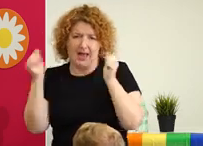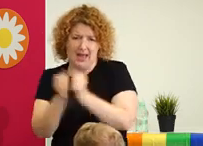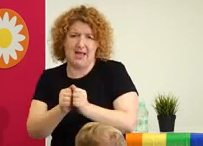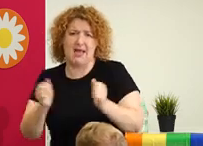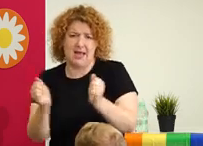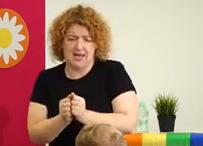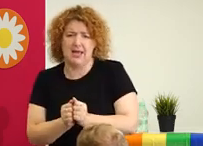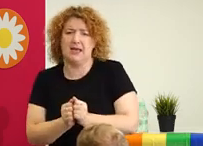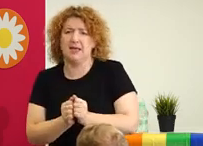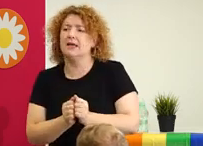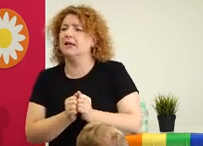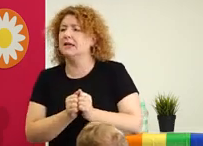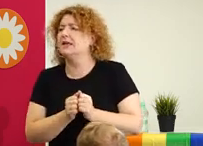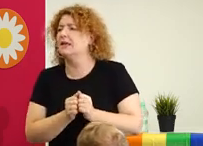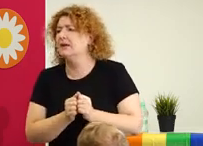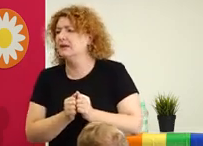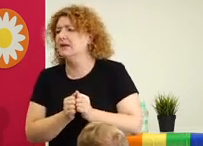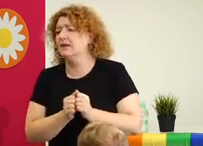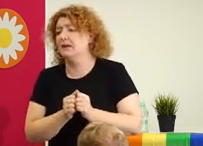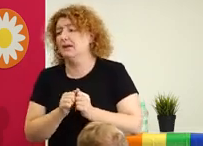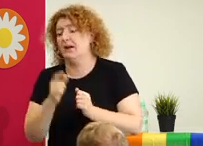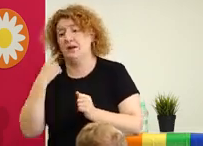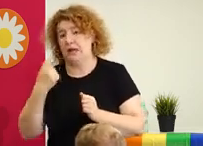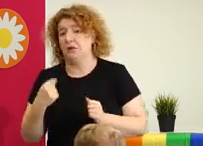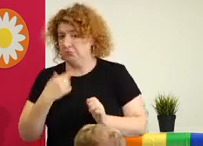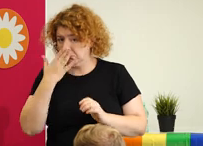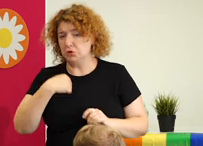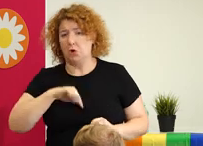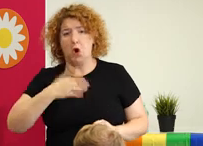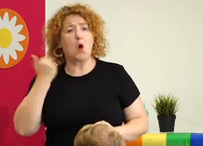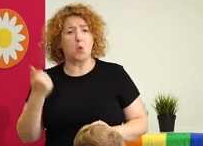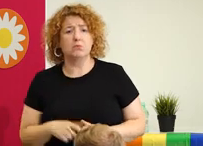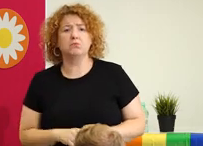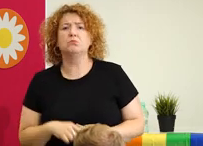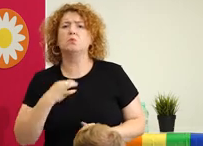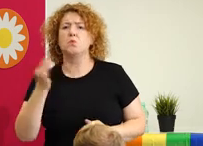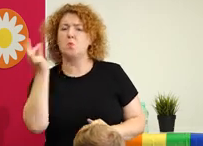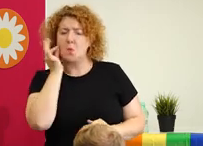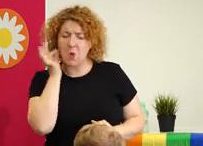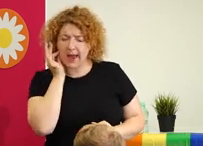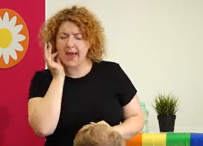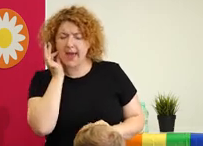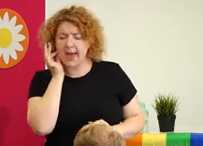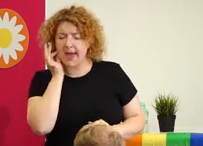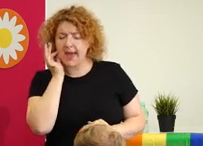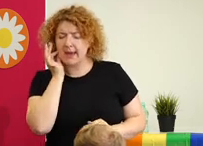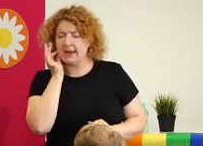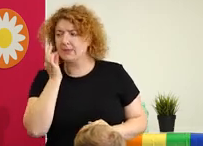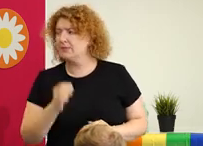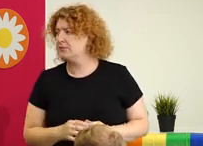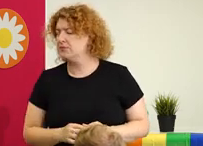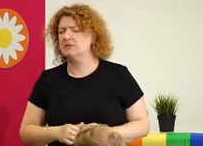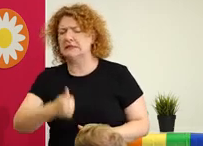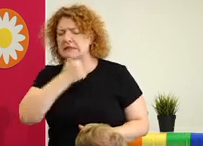y como ha dicho antes Irene, y me siento orgullosa de ello, soy una mujer que